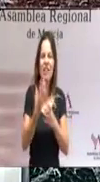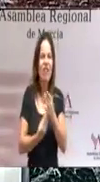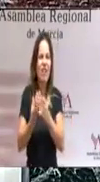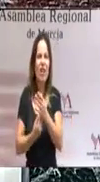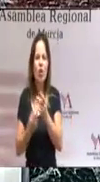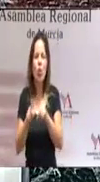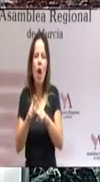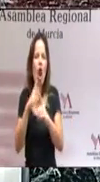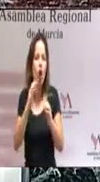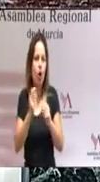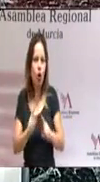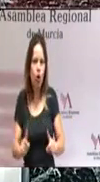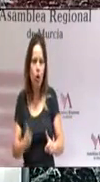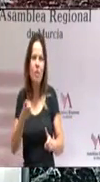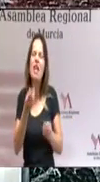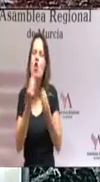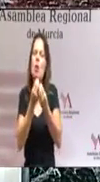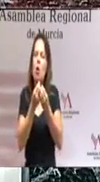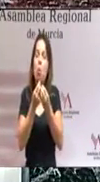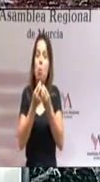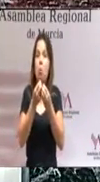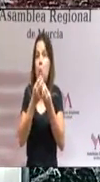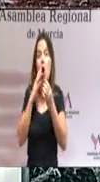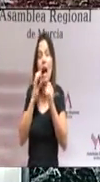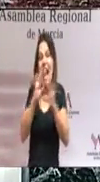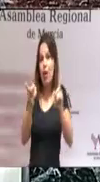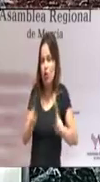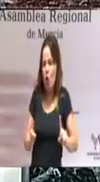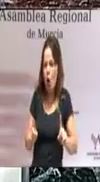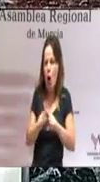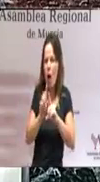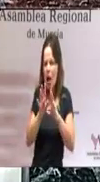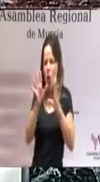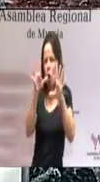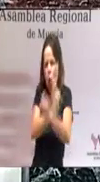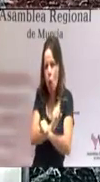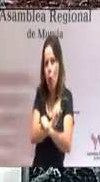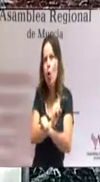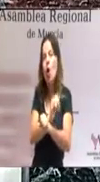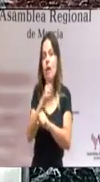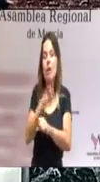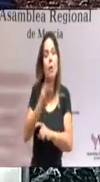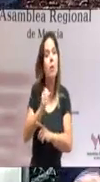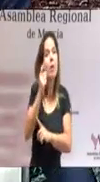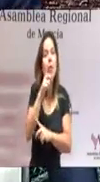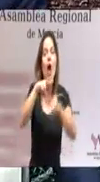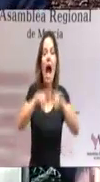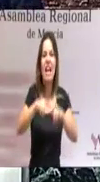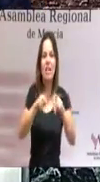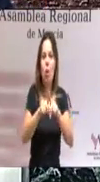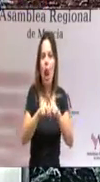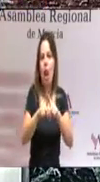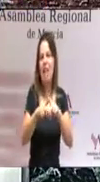inconcreciones, de cifras retorcidas, enmascaradas y, sobre todo, de un análisis